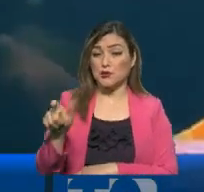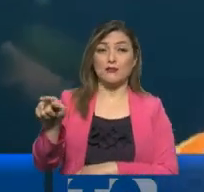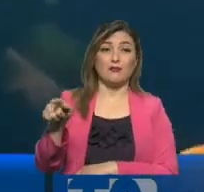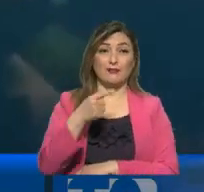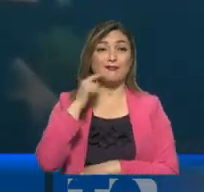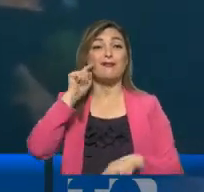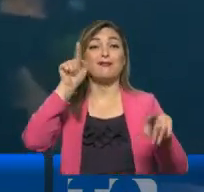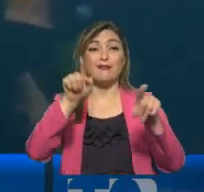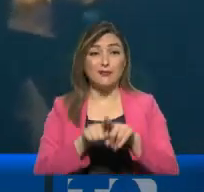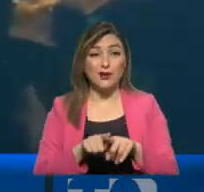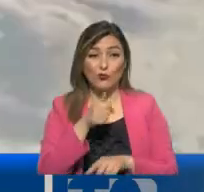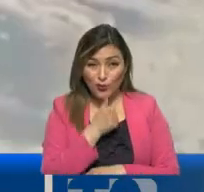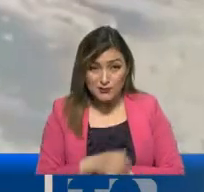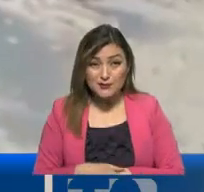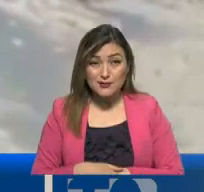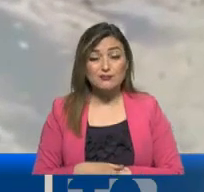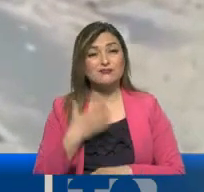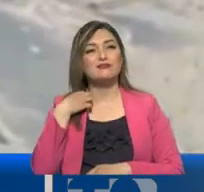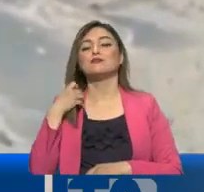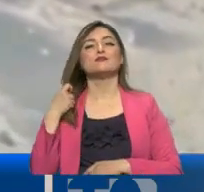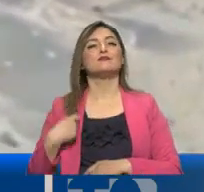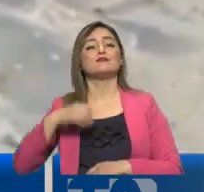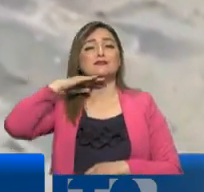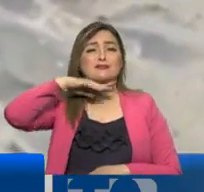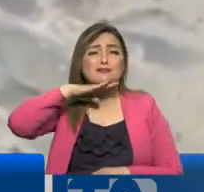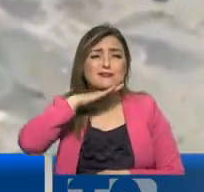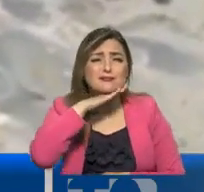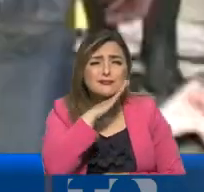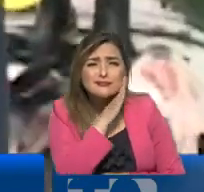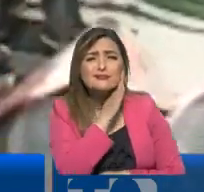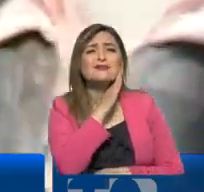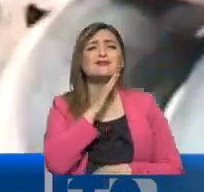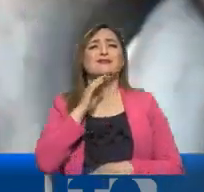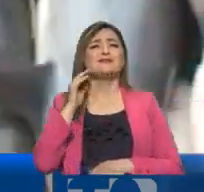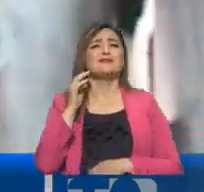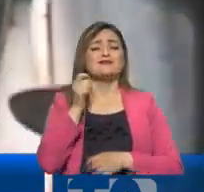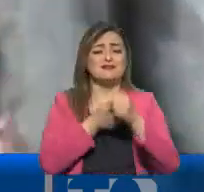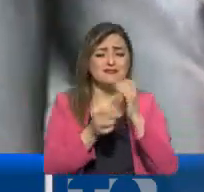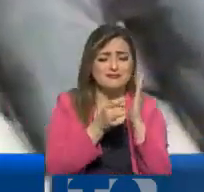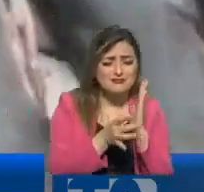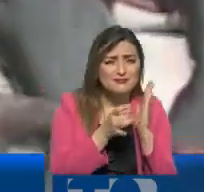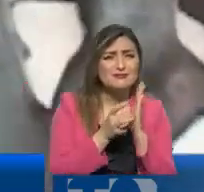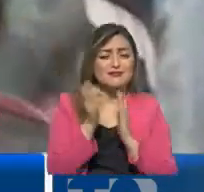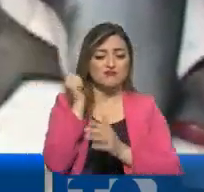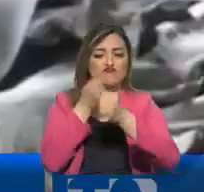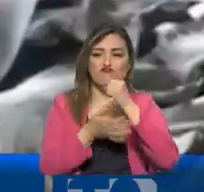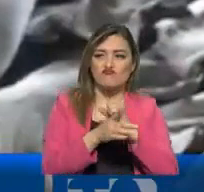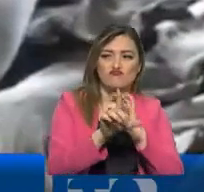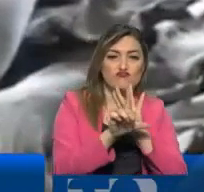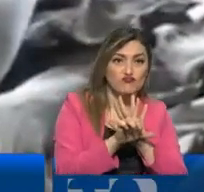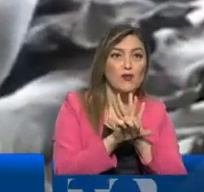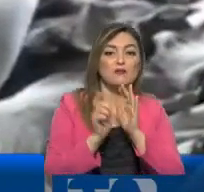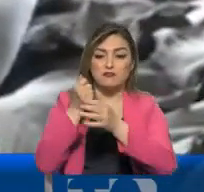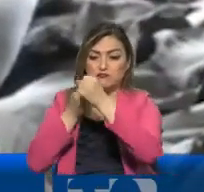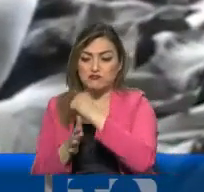No aguanta más, dicen. Aguas hervidas, contaminación plástica, pesca ilegal, sobrepesca y calentamiento global